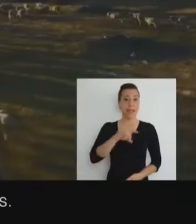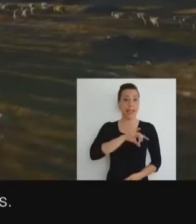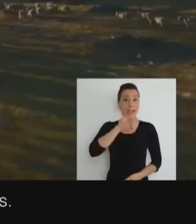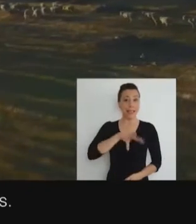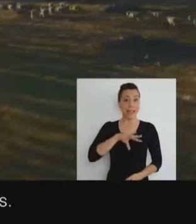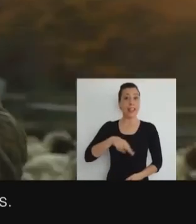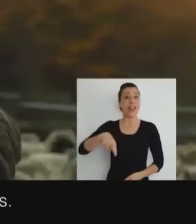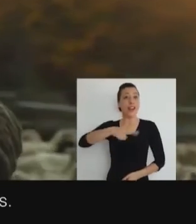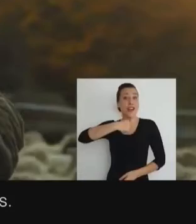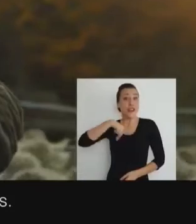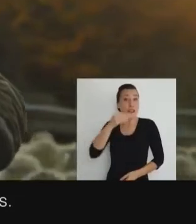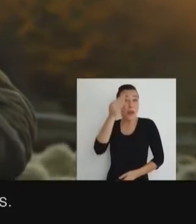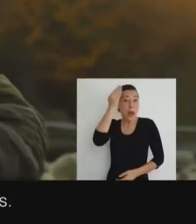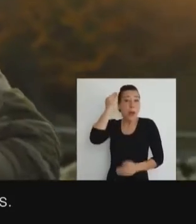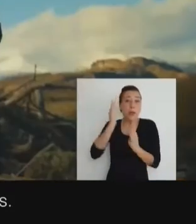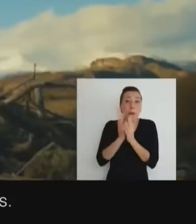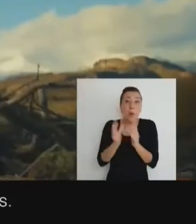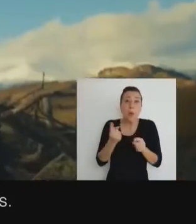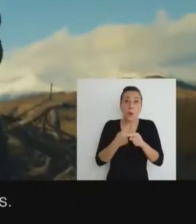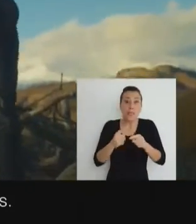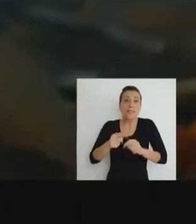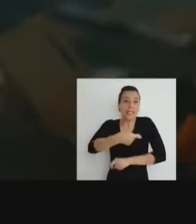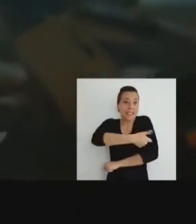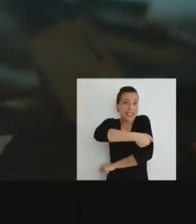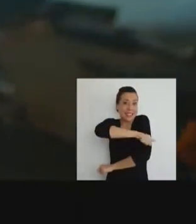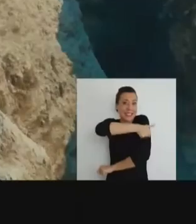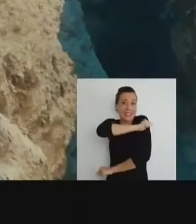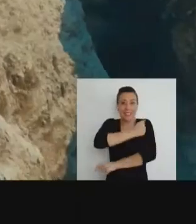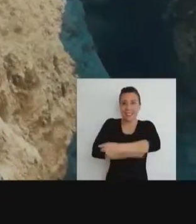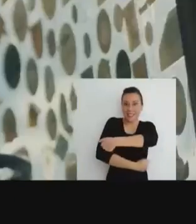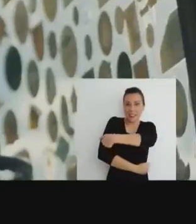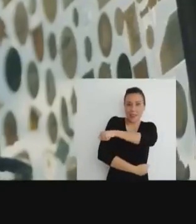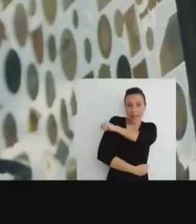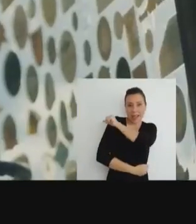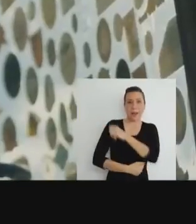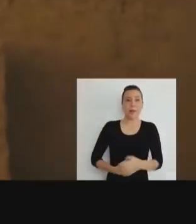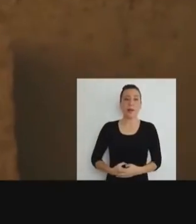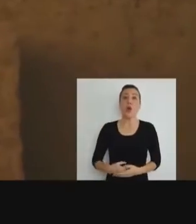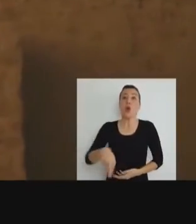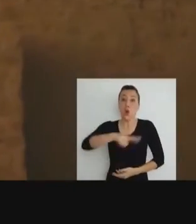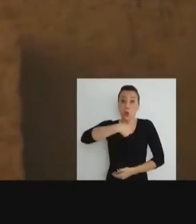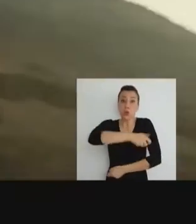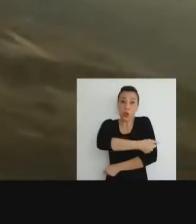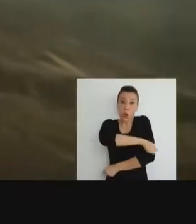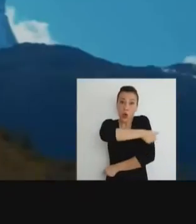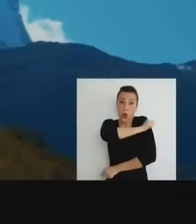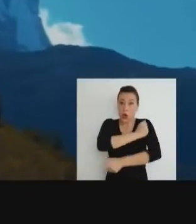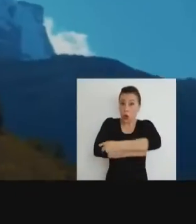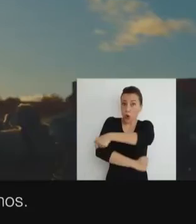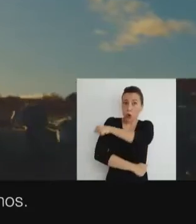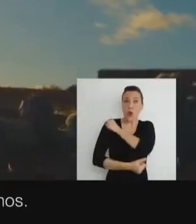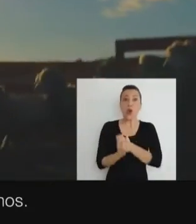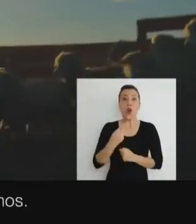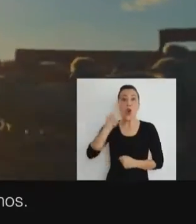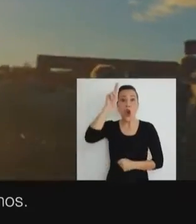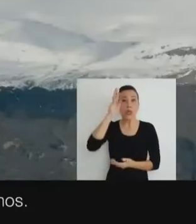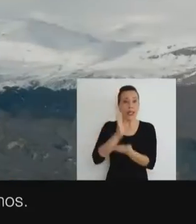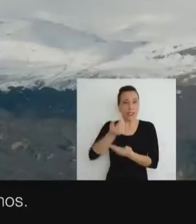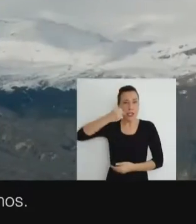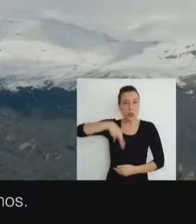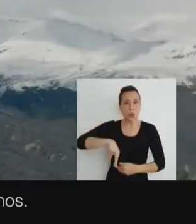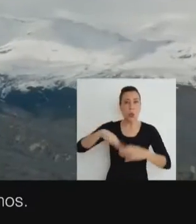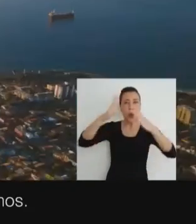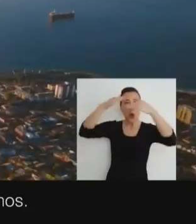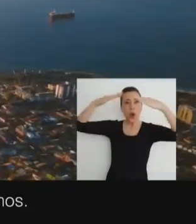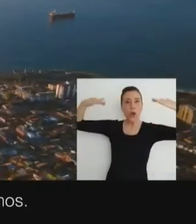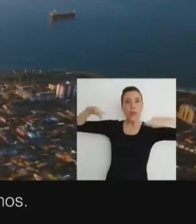Chilema pumeu rumei yiwul tukuyin ruwenma. Yiwul tukuyin pikum ple ka wilimapu. Se gui ple ka